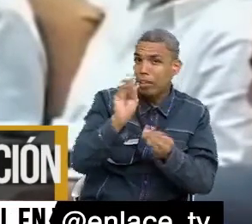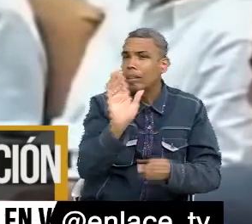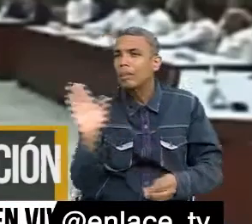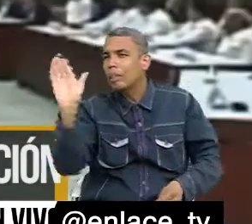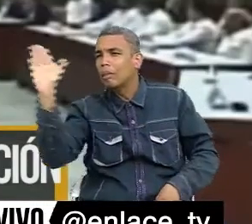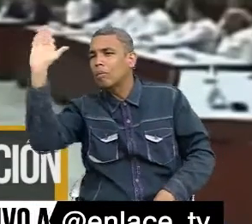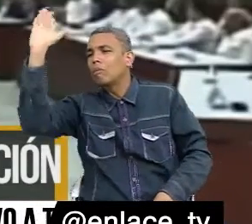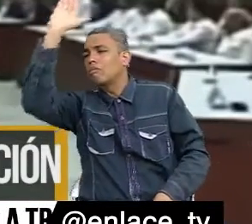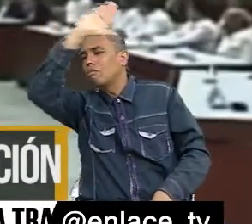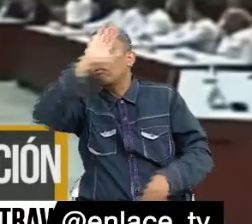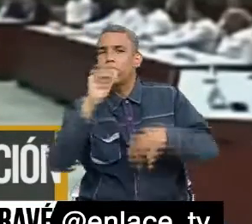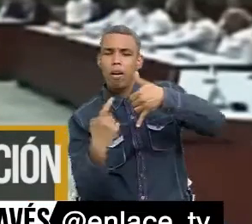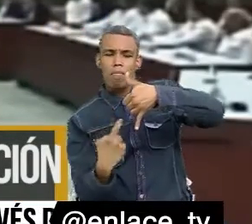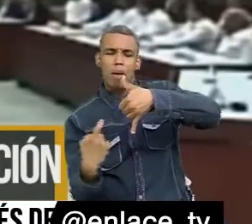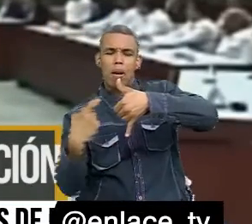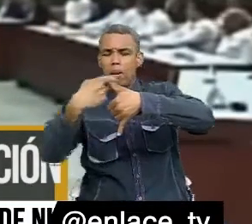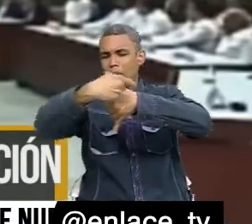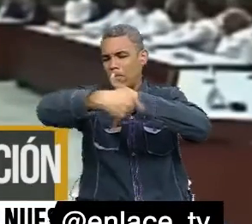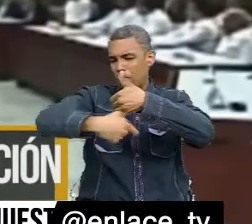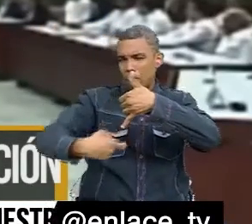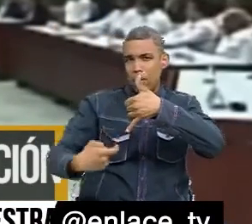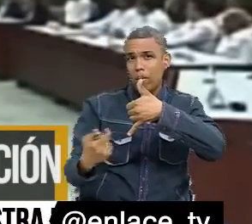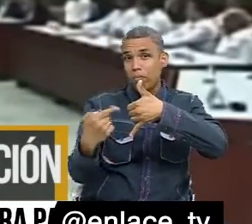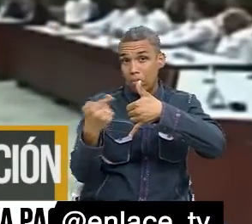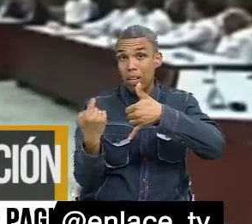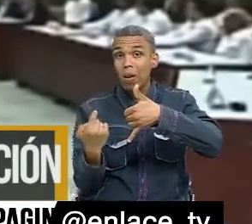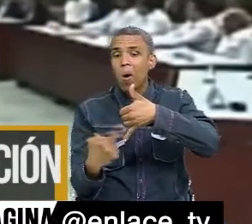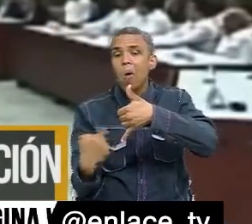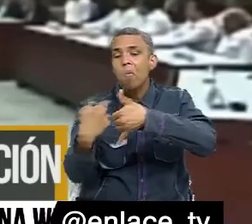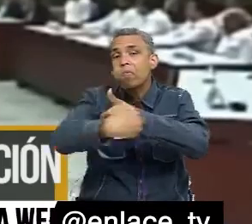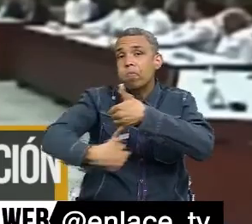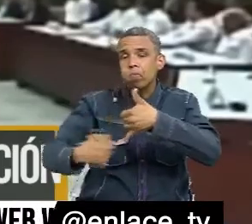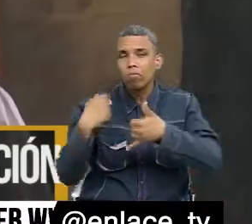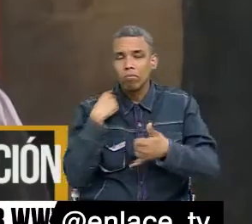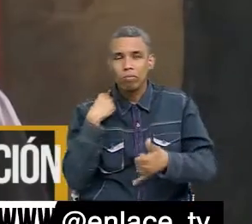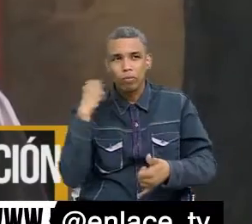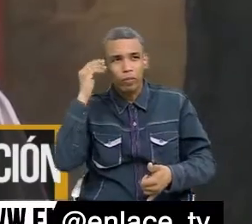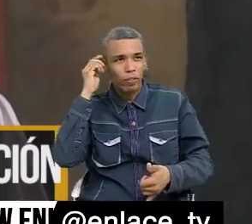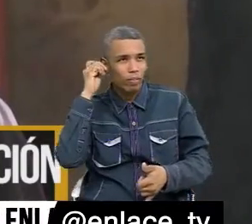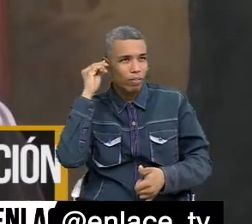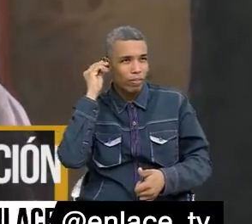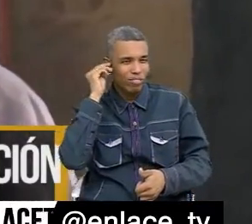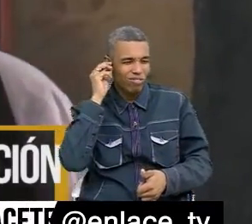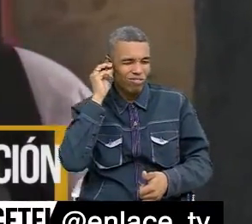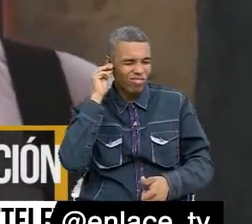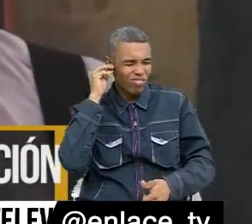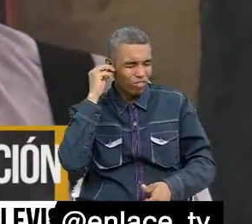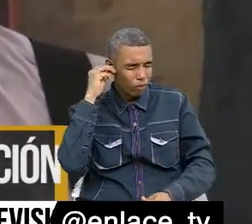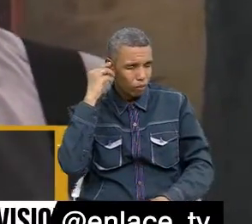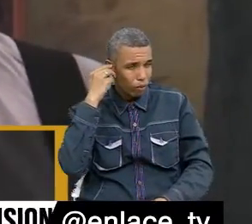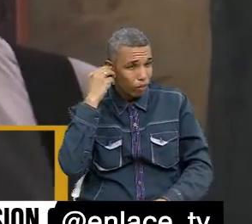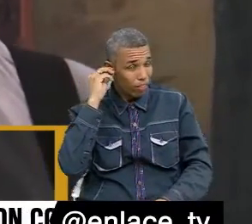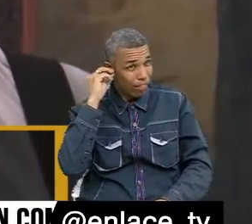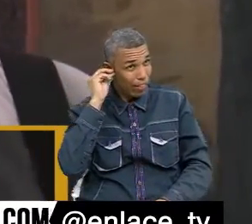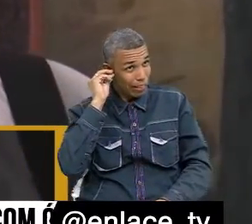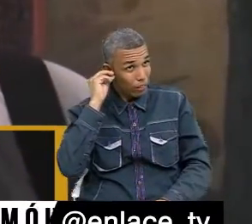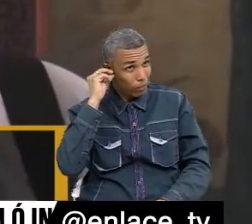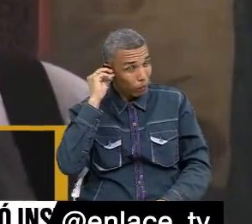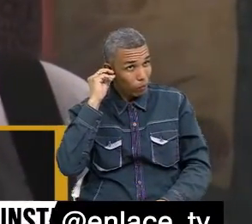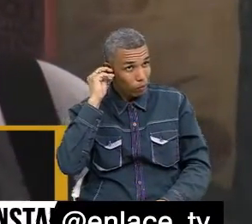las escogidas para ubicar las respectivas zonas veredales del proceso de paz. Fue una verdadera sorpresa que después de